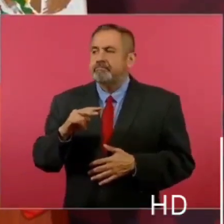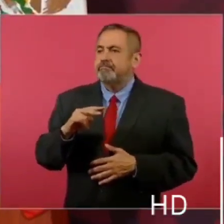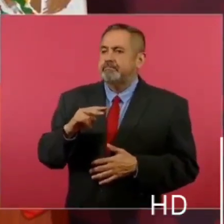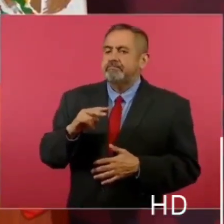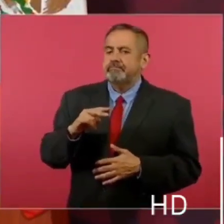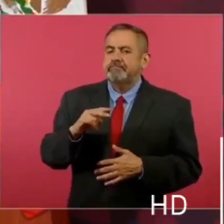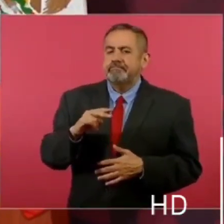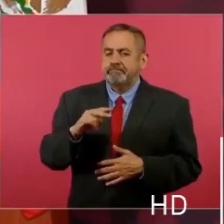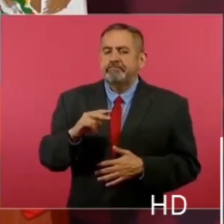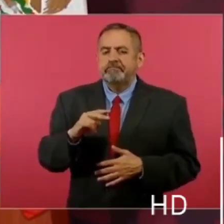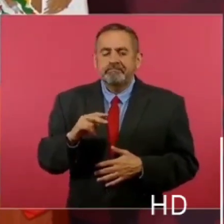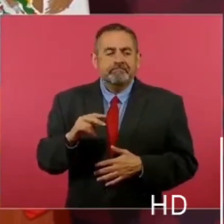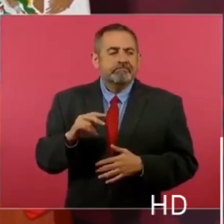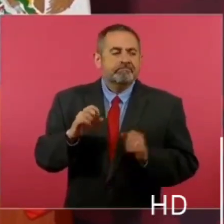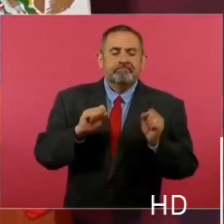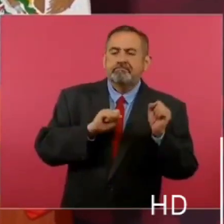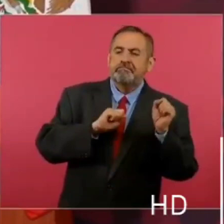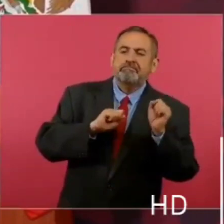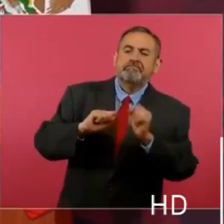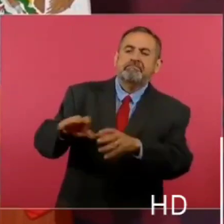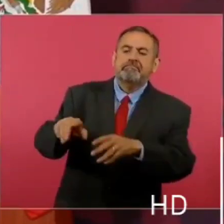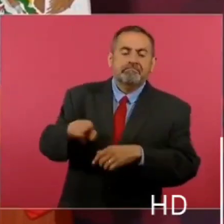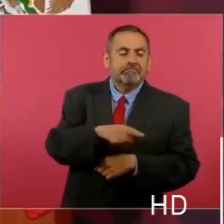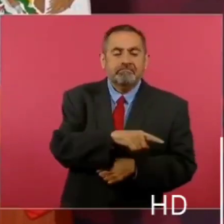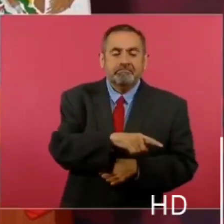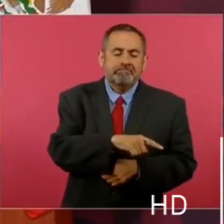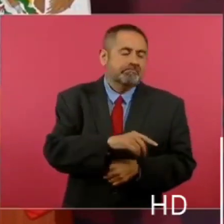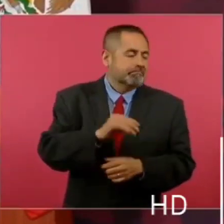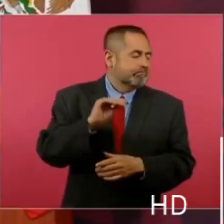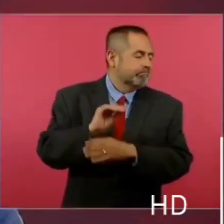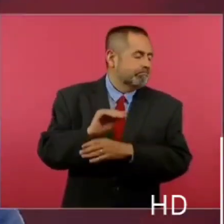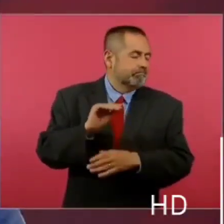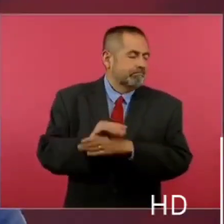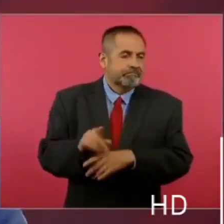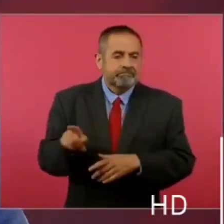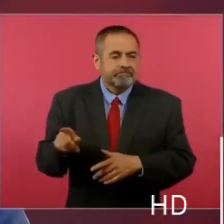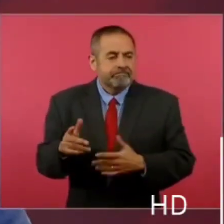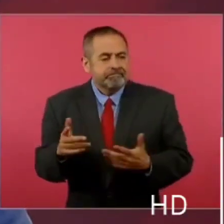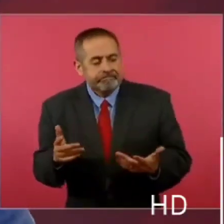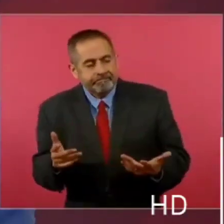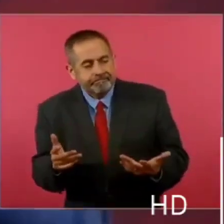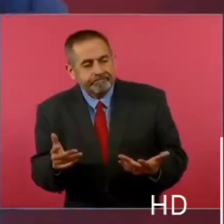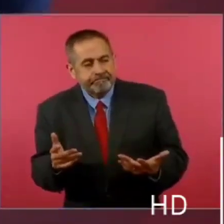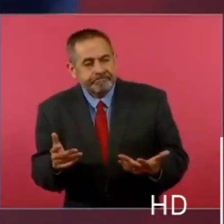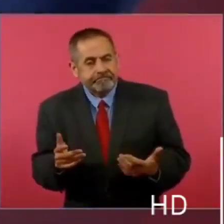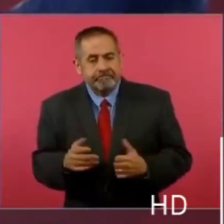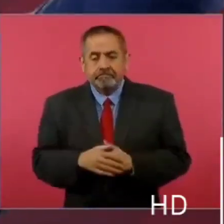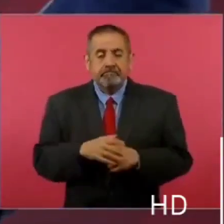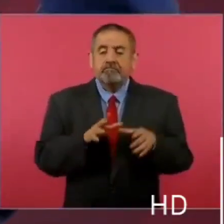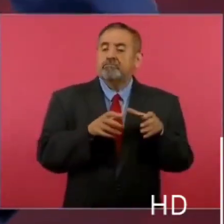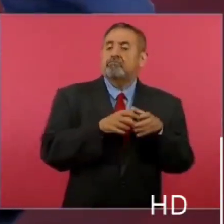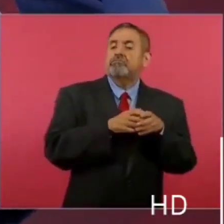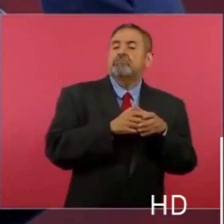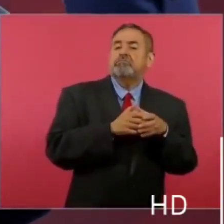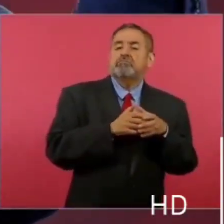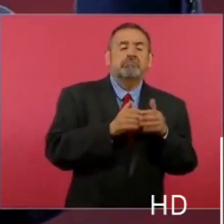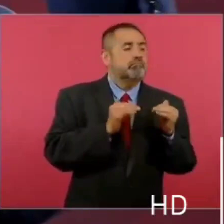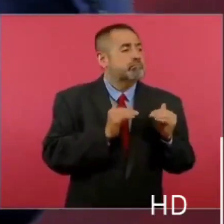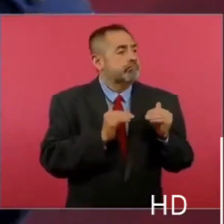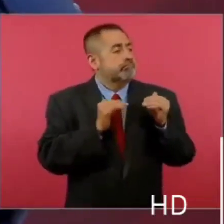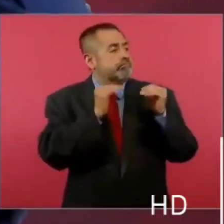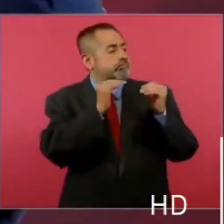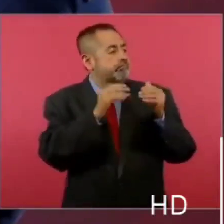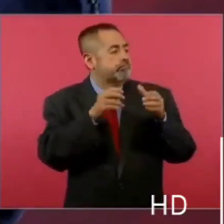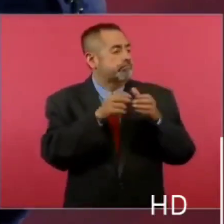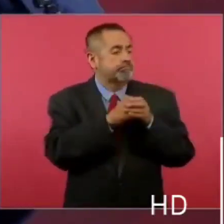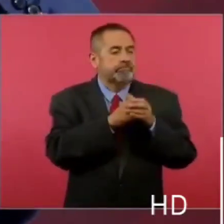en el más completo abandono. y ellos arriba, con